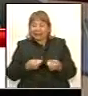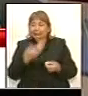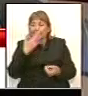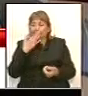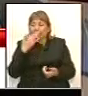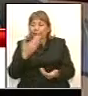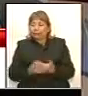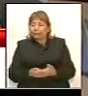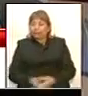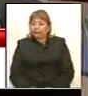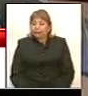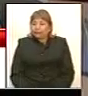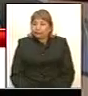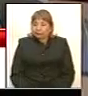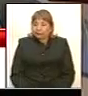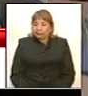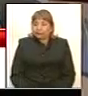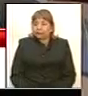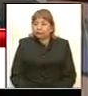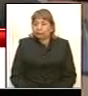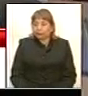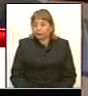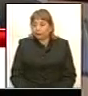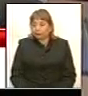Gracias, señor. Bien, turno al señor Sheput.